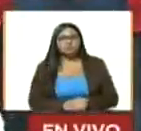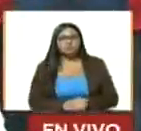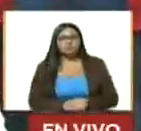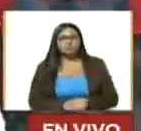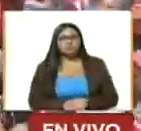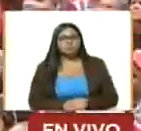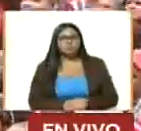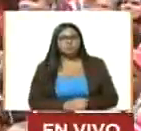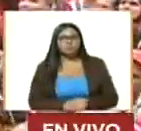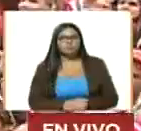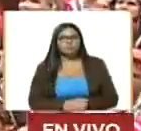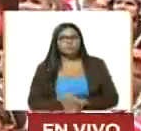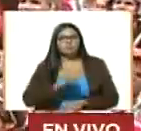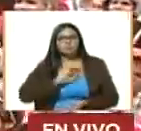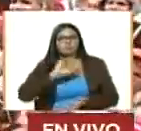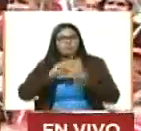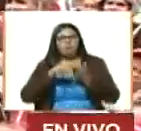Marleni me hace así, ¿ve?